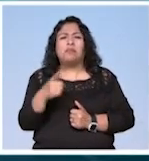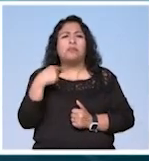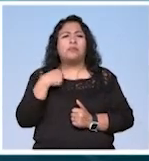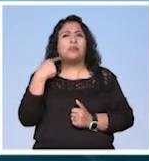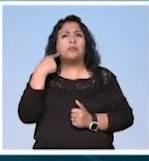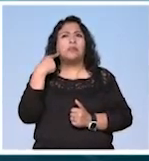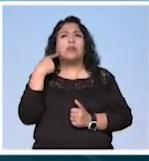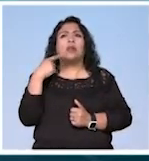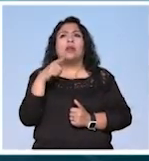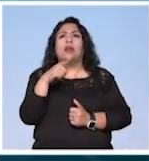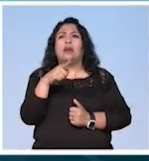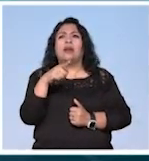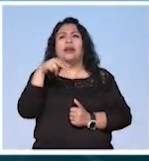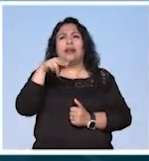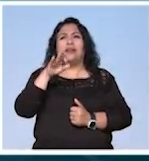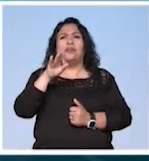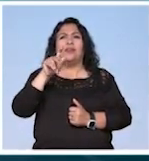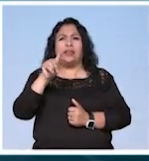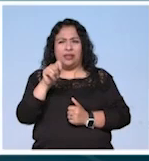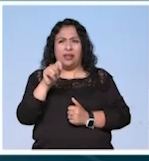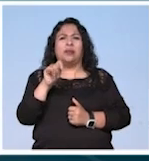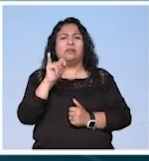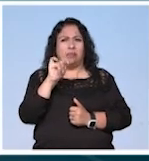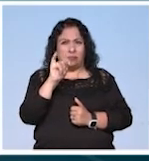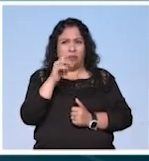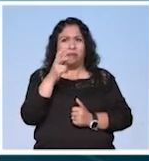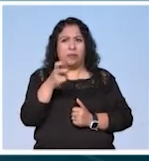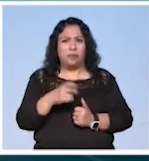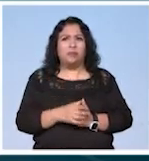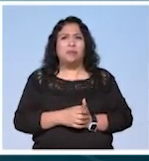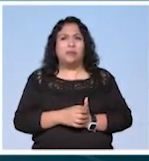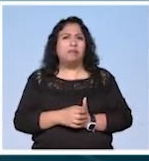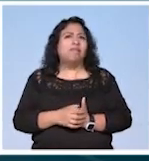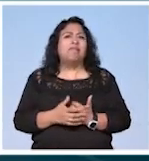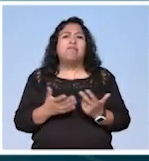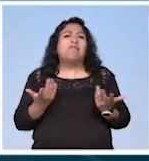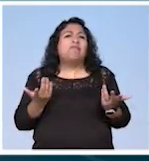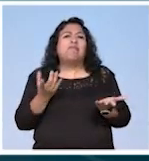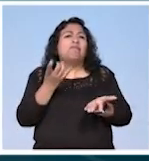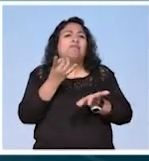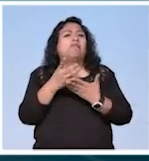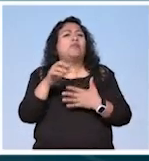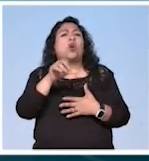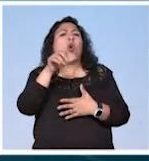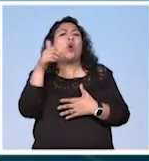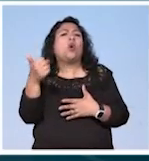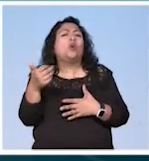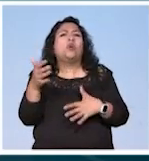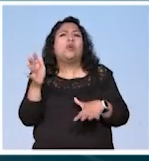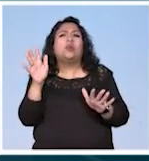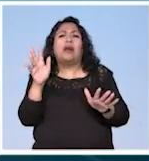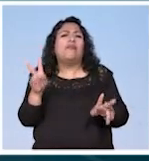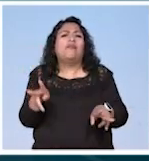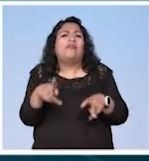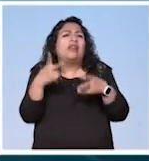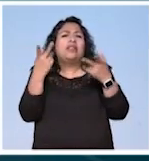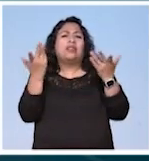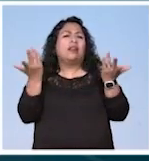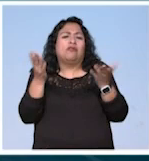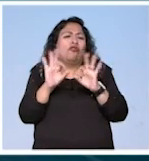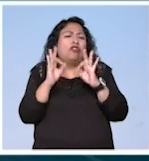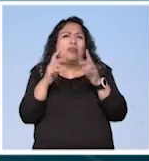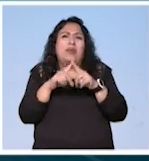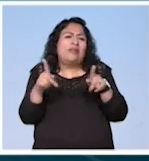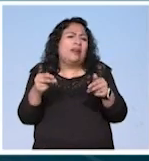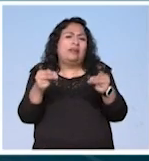hacerlo en un nft no Entonces es simplemente como otra manera de vender o sea es